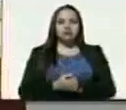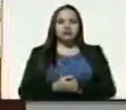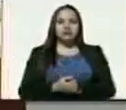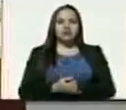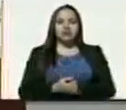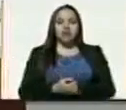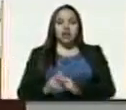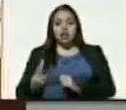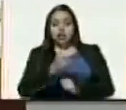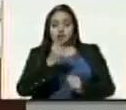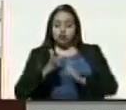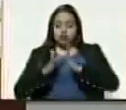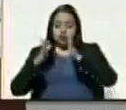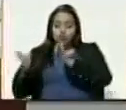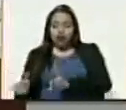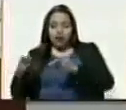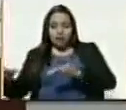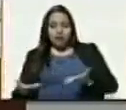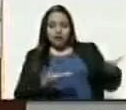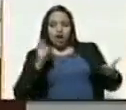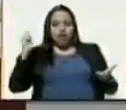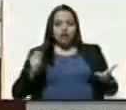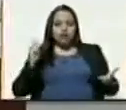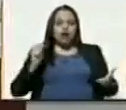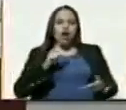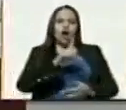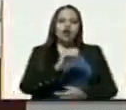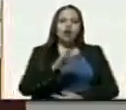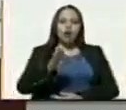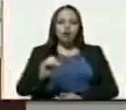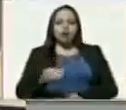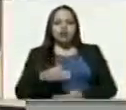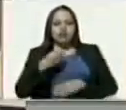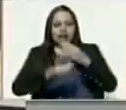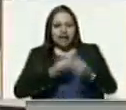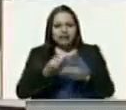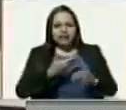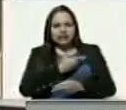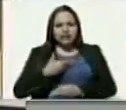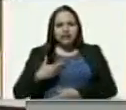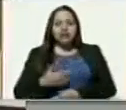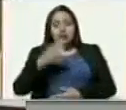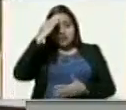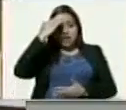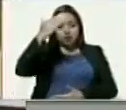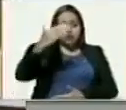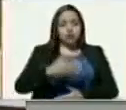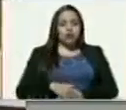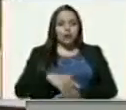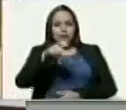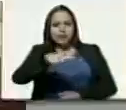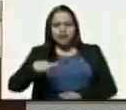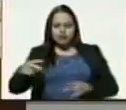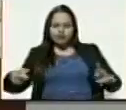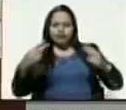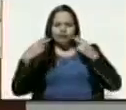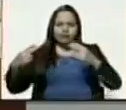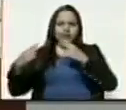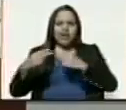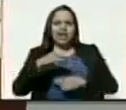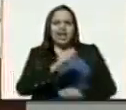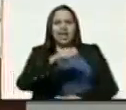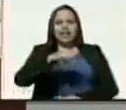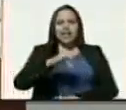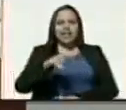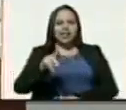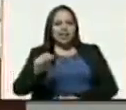segunda parte con nuestro invitado, diputado Ramón Lobo, quiero enviarle un saludo a Eneida Laya, que está en sintonía del programa. Y también hay que invitar a